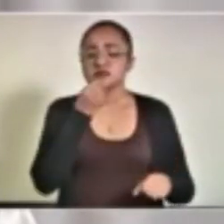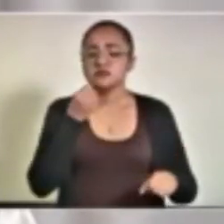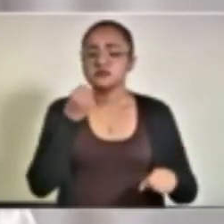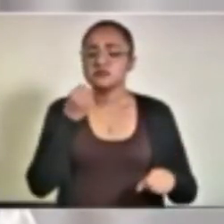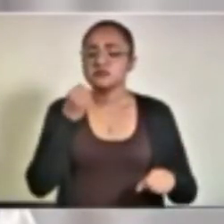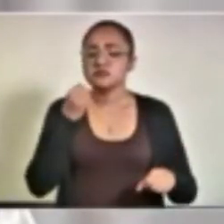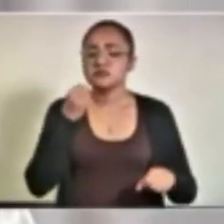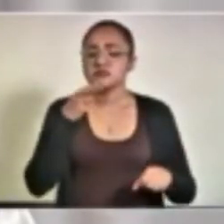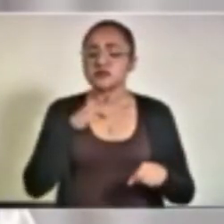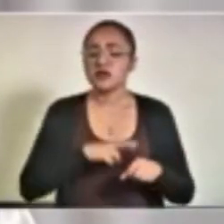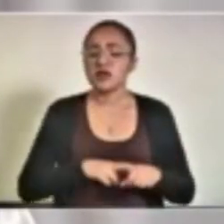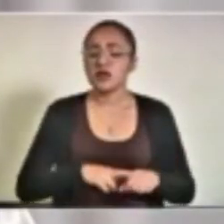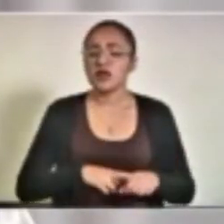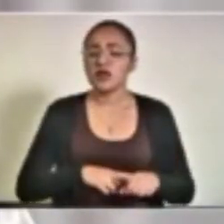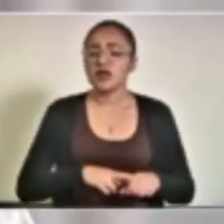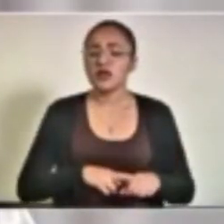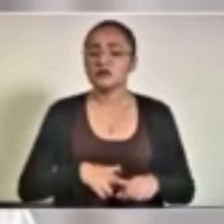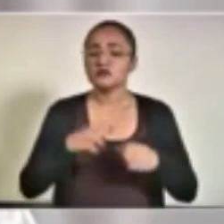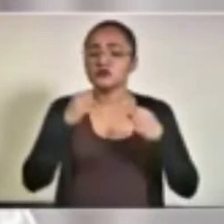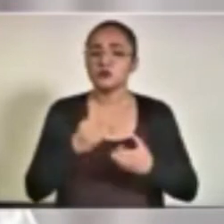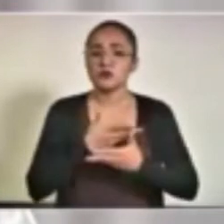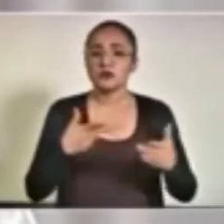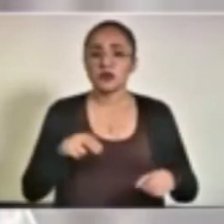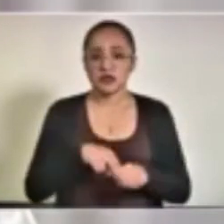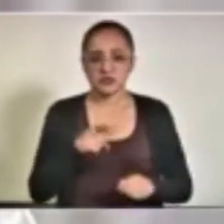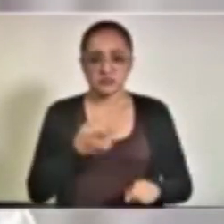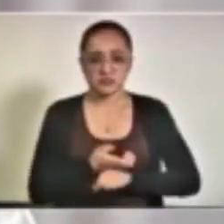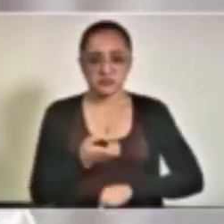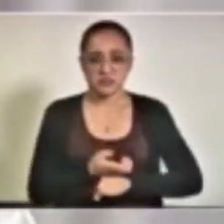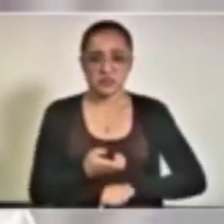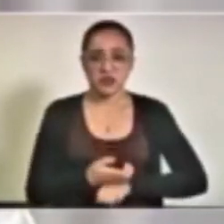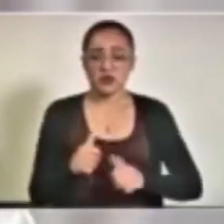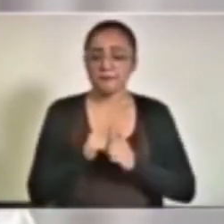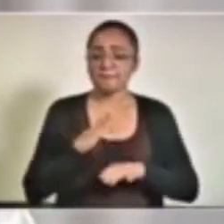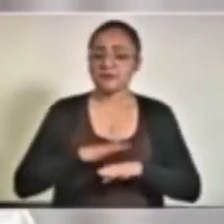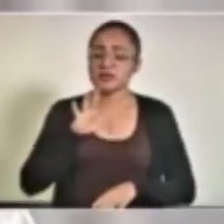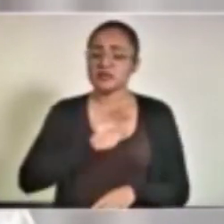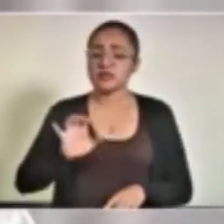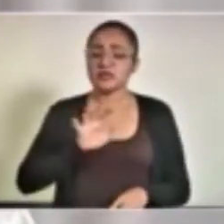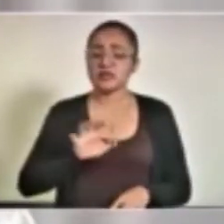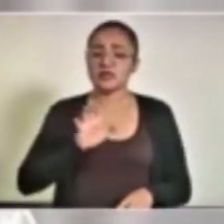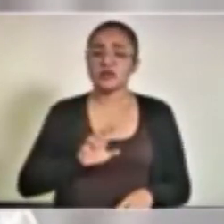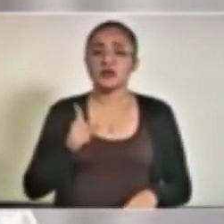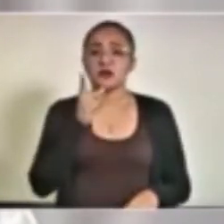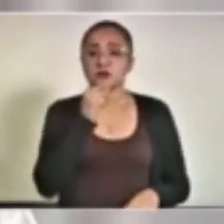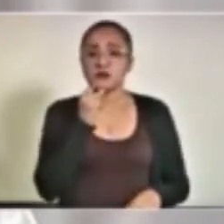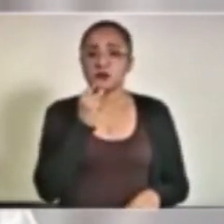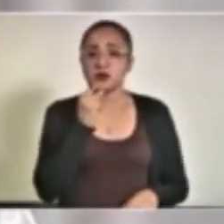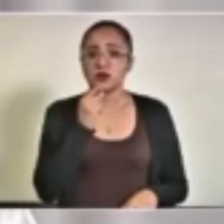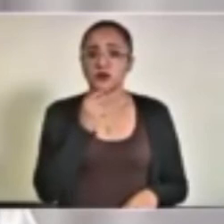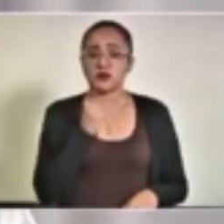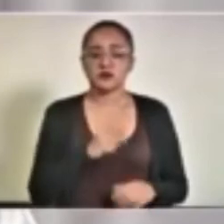de seguridad pública del estado con más de 500 elementos en un